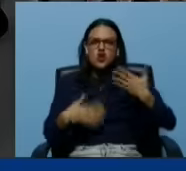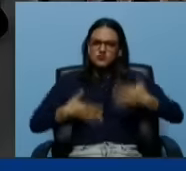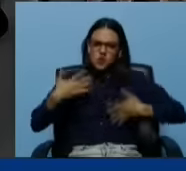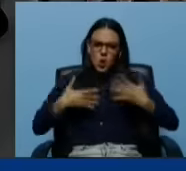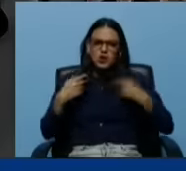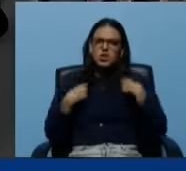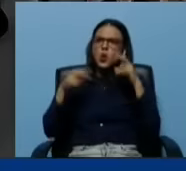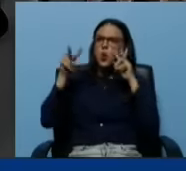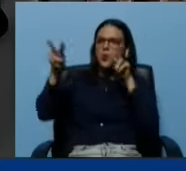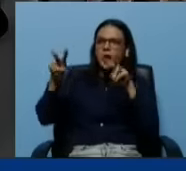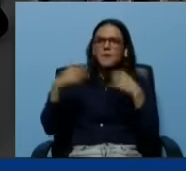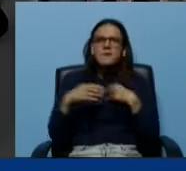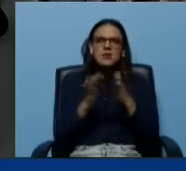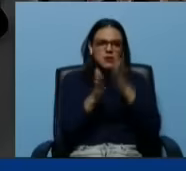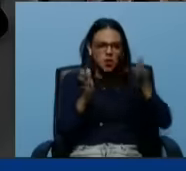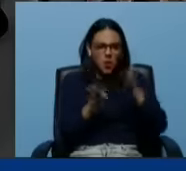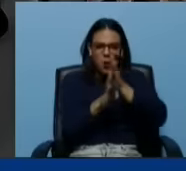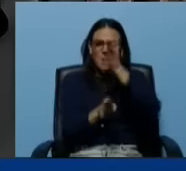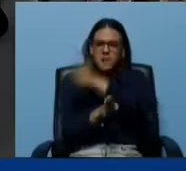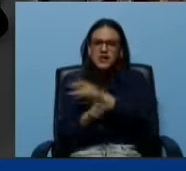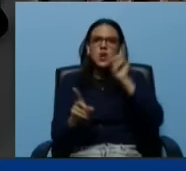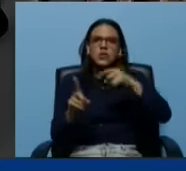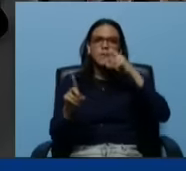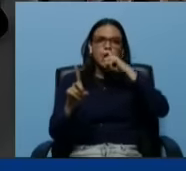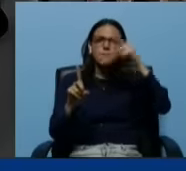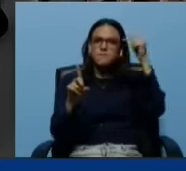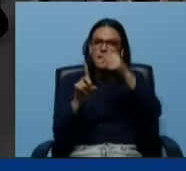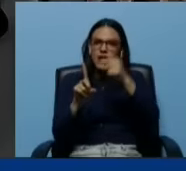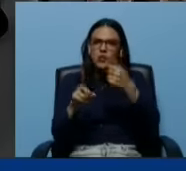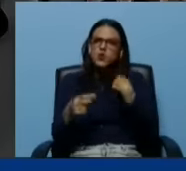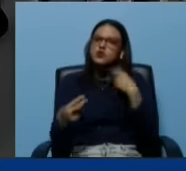mi colega Nicolás Maduro en esta oportunidad,